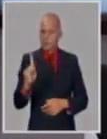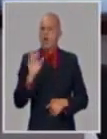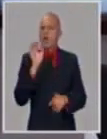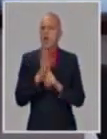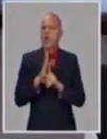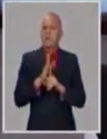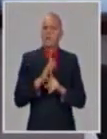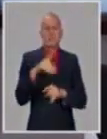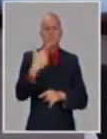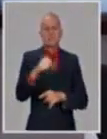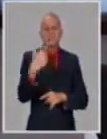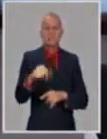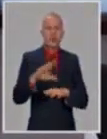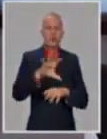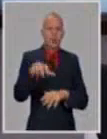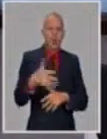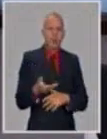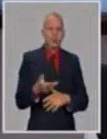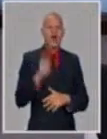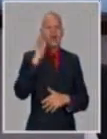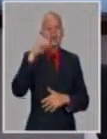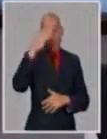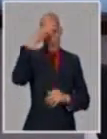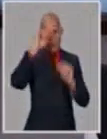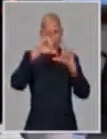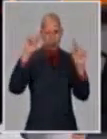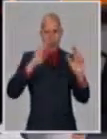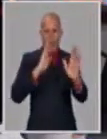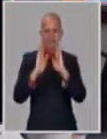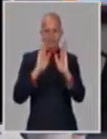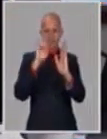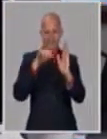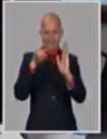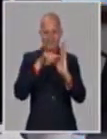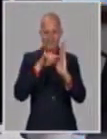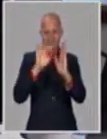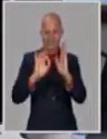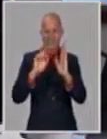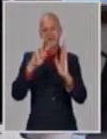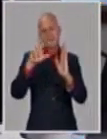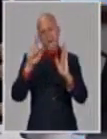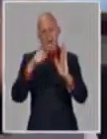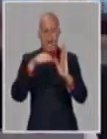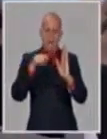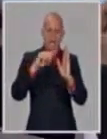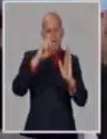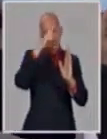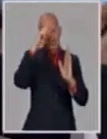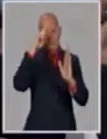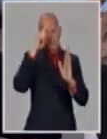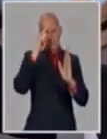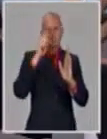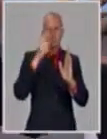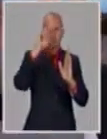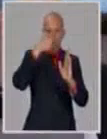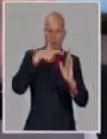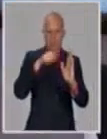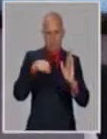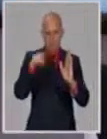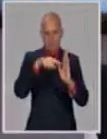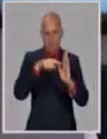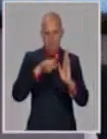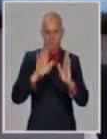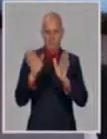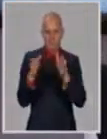un estudio clínico en el centro del país. Ahora eso lleva a escalar la producción. ¿Cómo va eso? Exactamente, a medida que hemos estado haciendo el desarrollo,